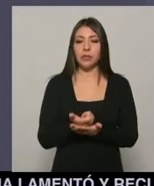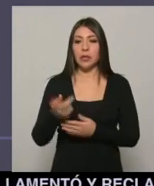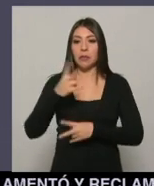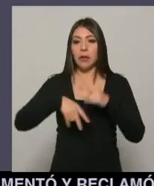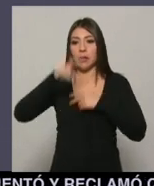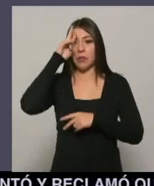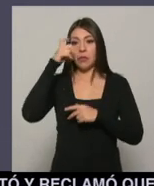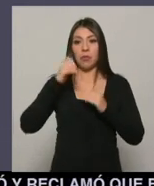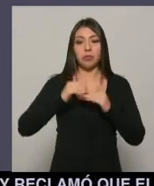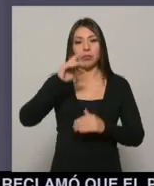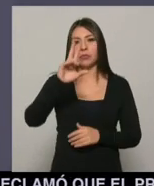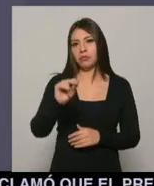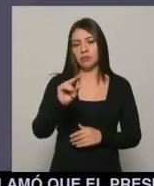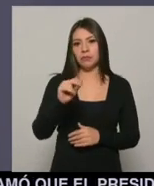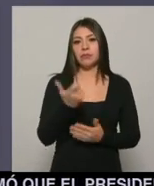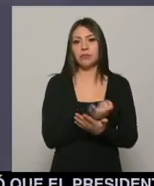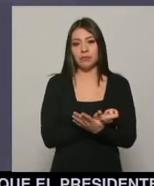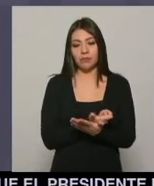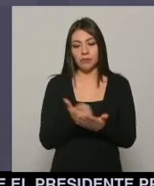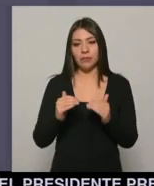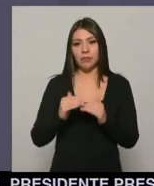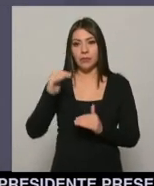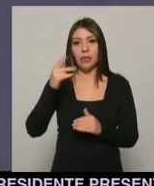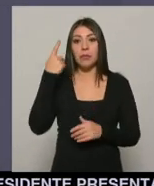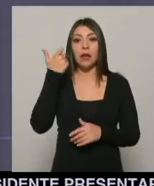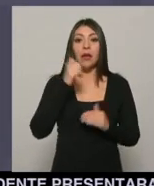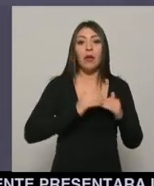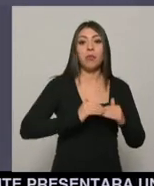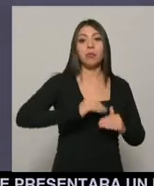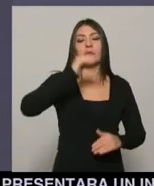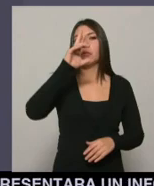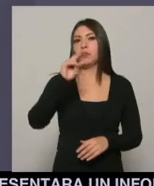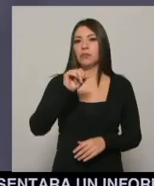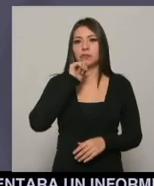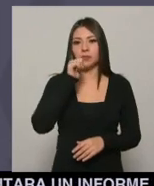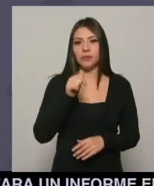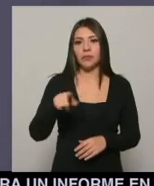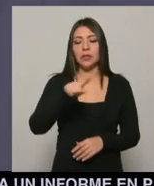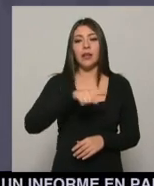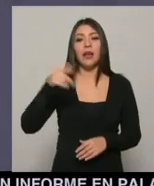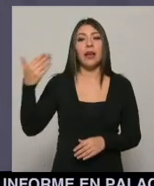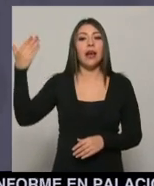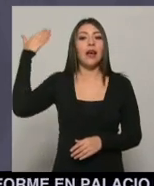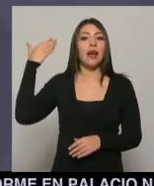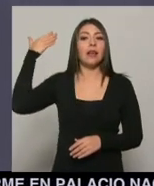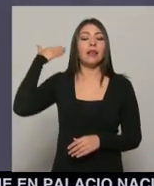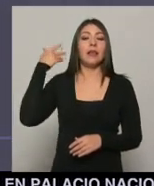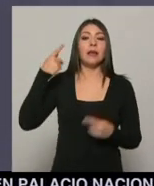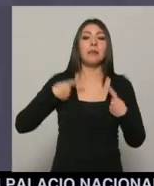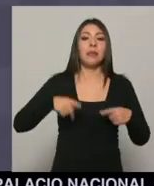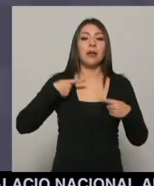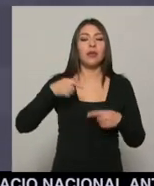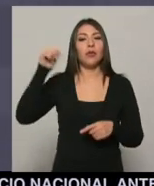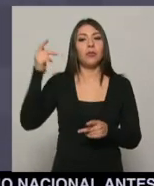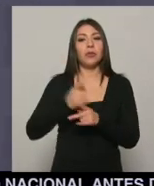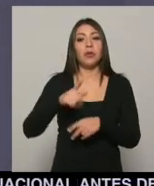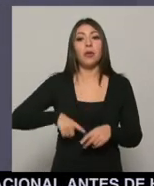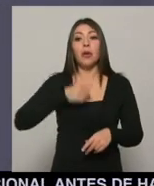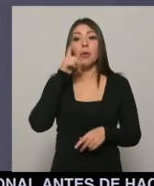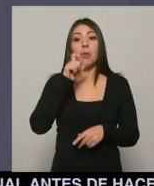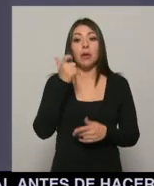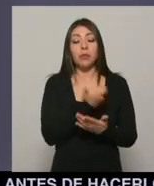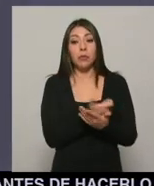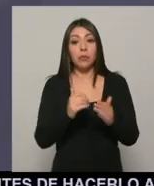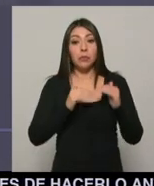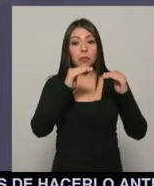inflación. Aumentó el salario y no aumentó la inflación. Y los neoliberales siempre dijeron que si aumentaba el salario habría inflación. En todo